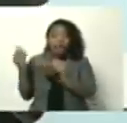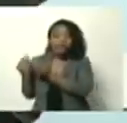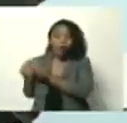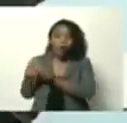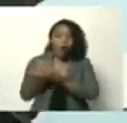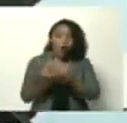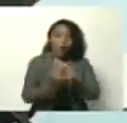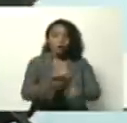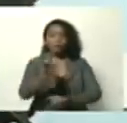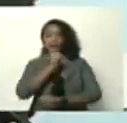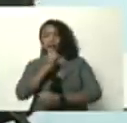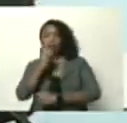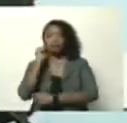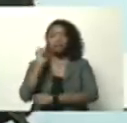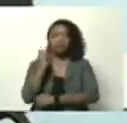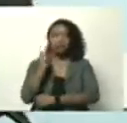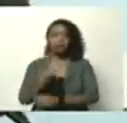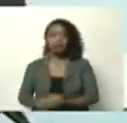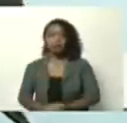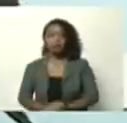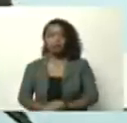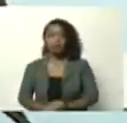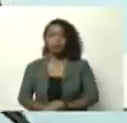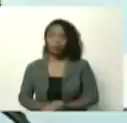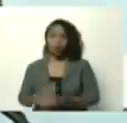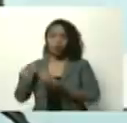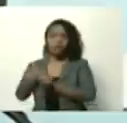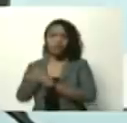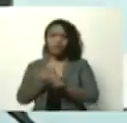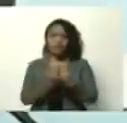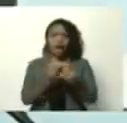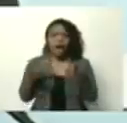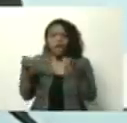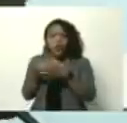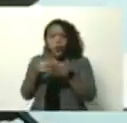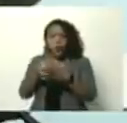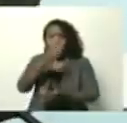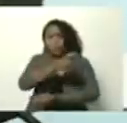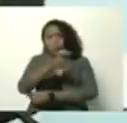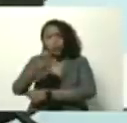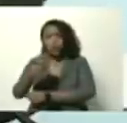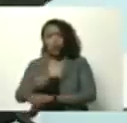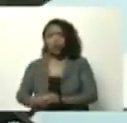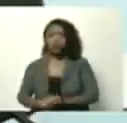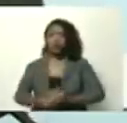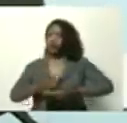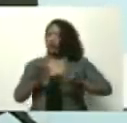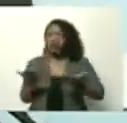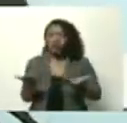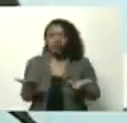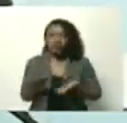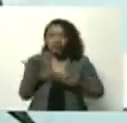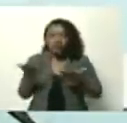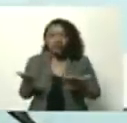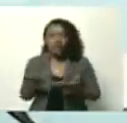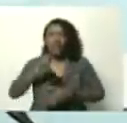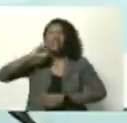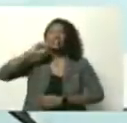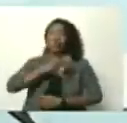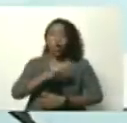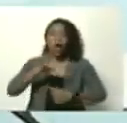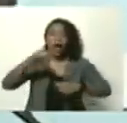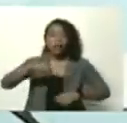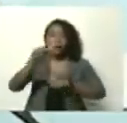en esta difícil tarea no va a acompañar el gabinete qué es la historia de